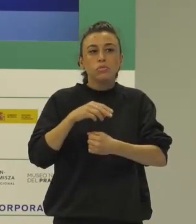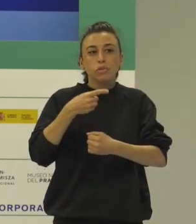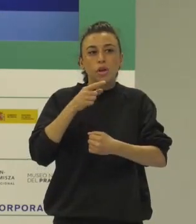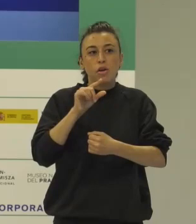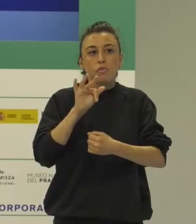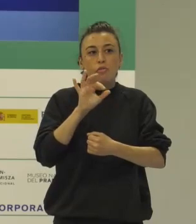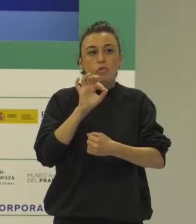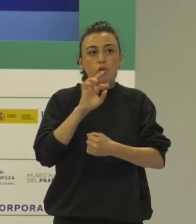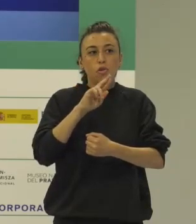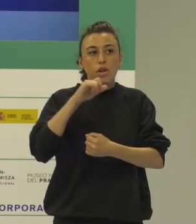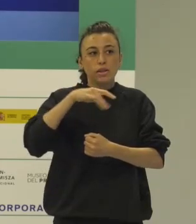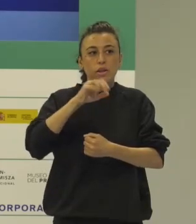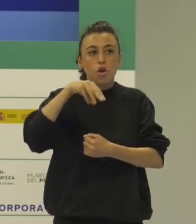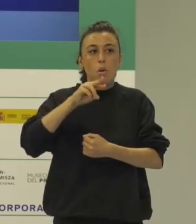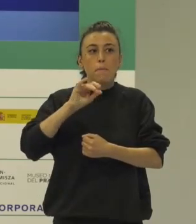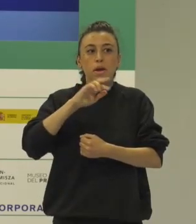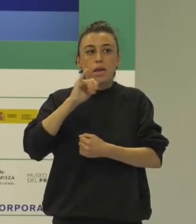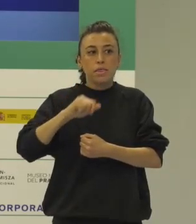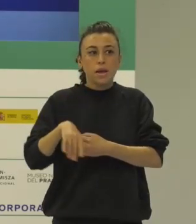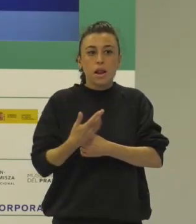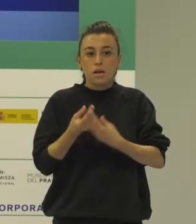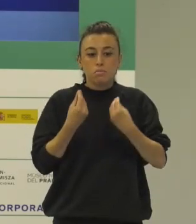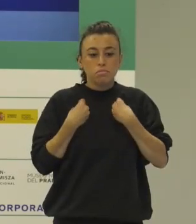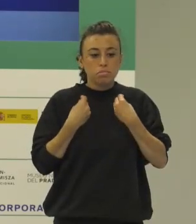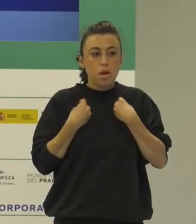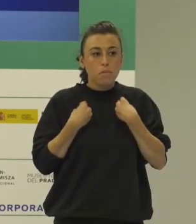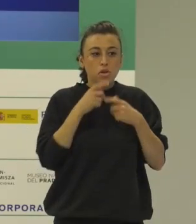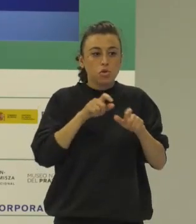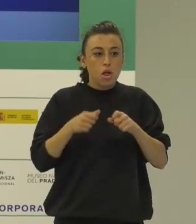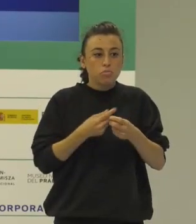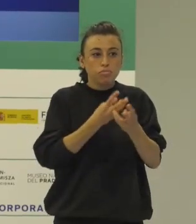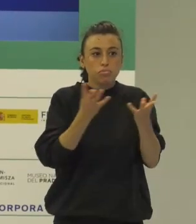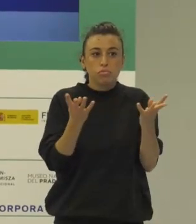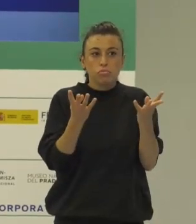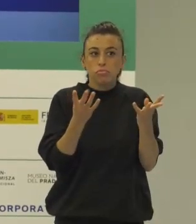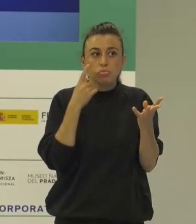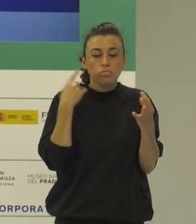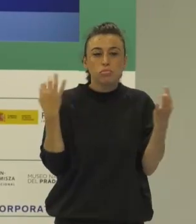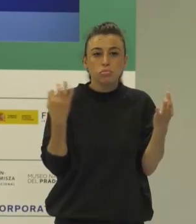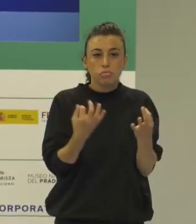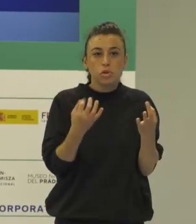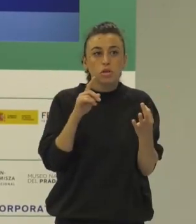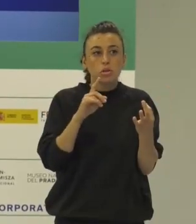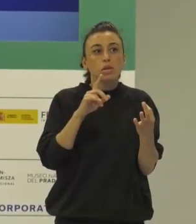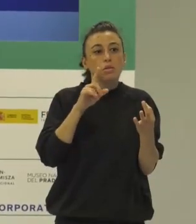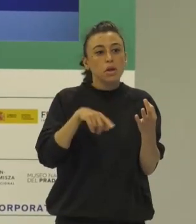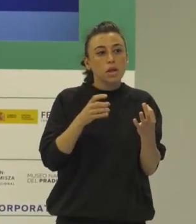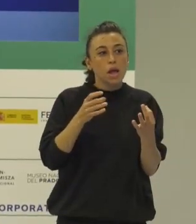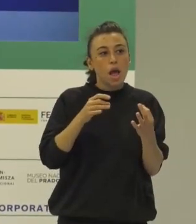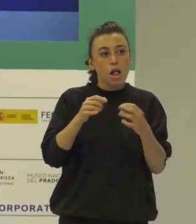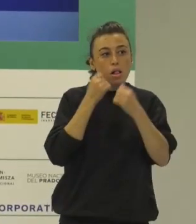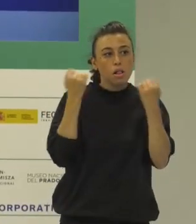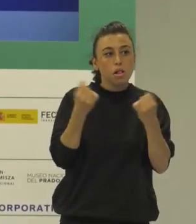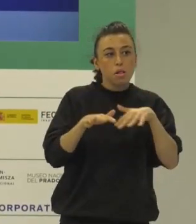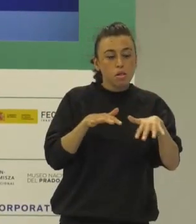vida de miles de personas, de comunidades, de activistas, de defensores de derechos humanos y también de la prensa. La prensa que decidimos